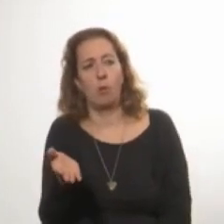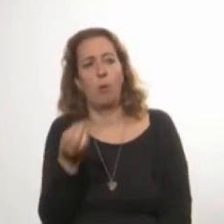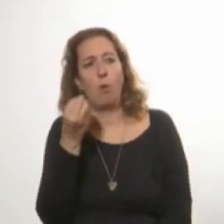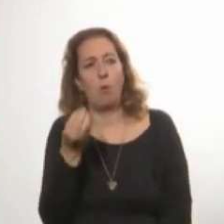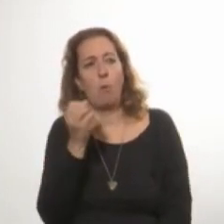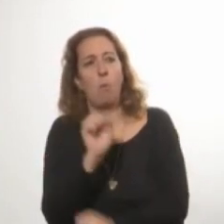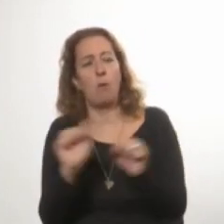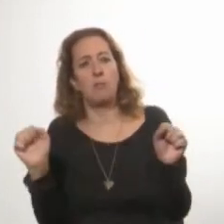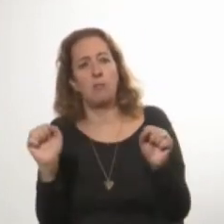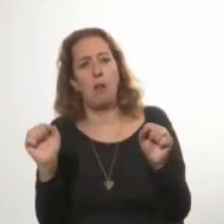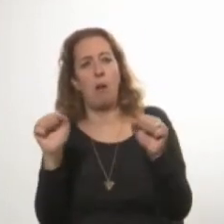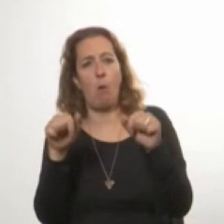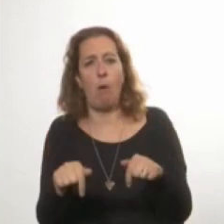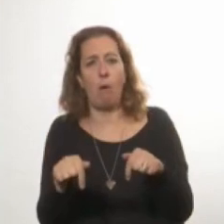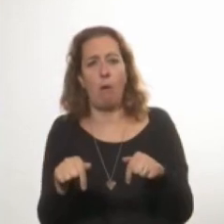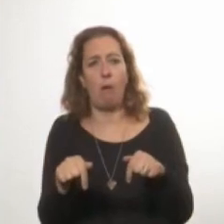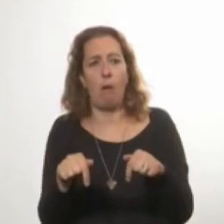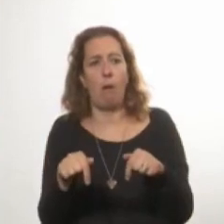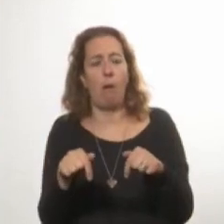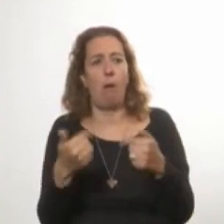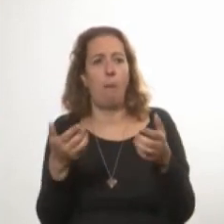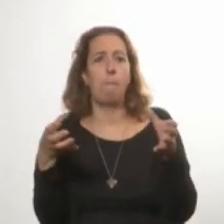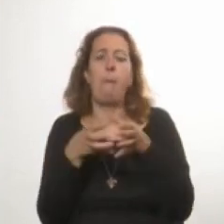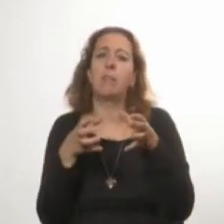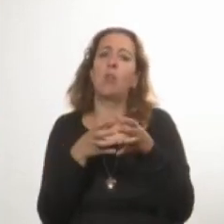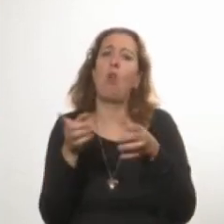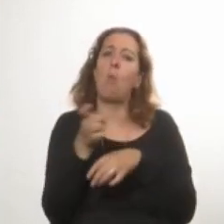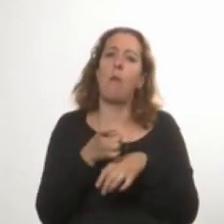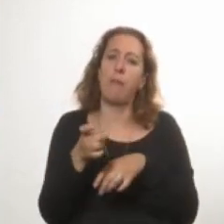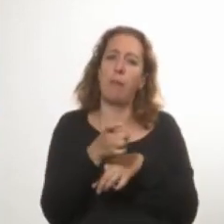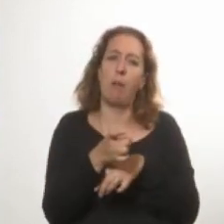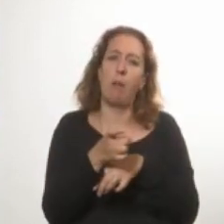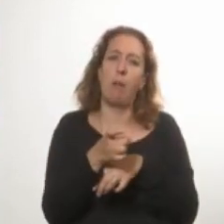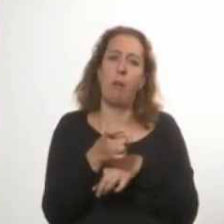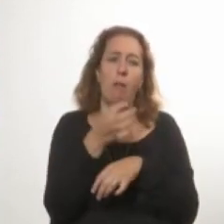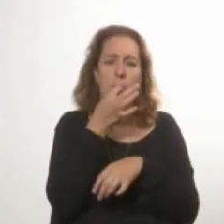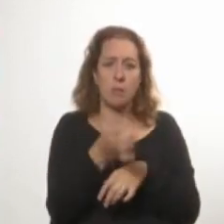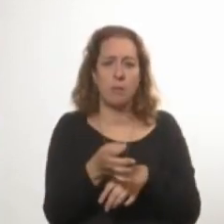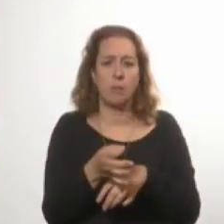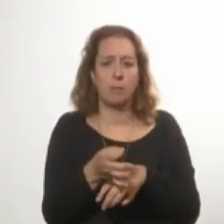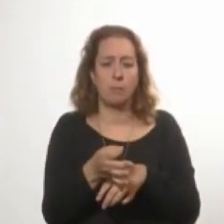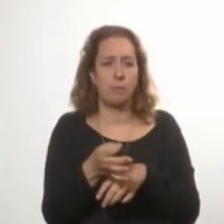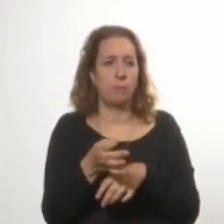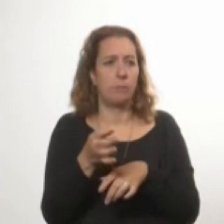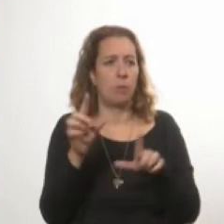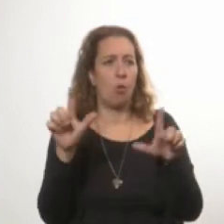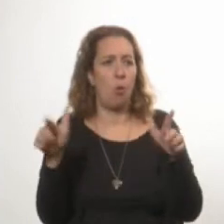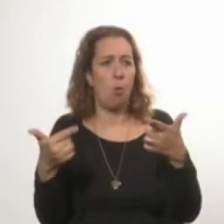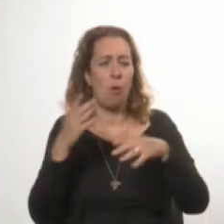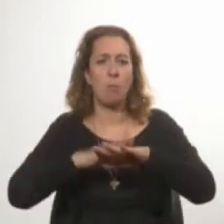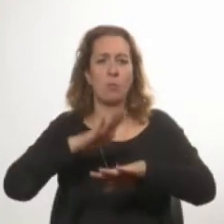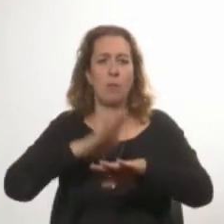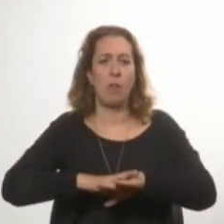¿cómo puede hoy, por lo menos, el Partido Comunista decir que no tuvo responsabilidad